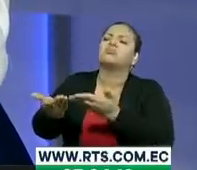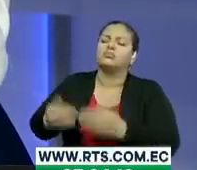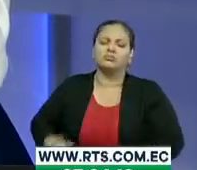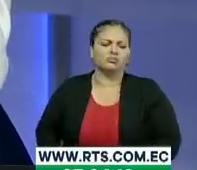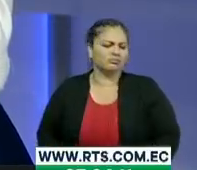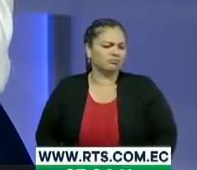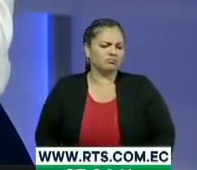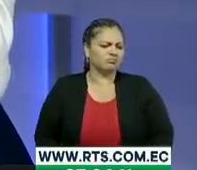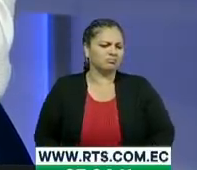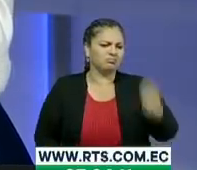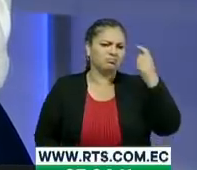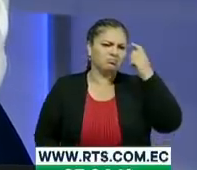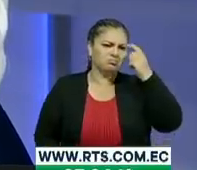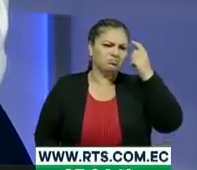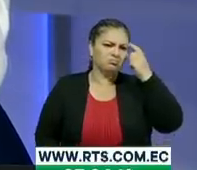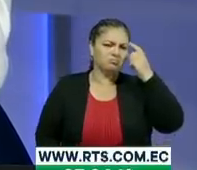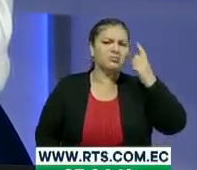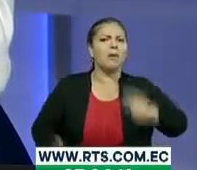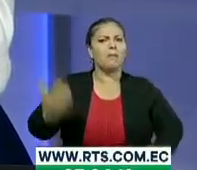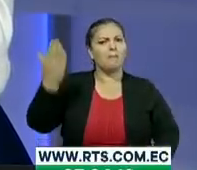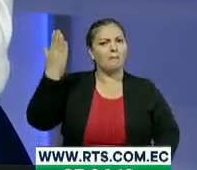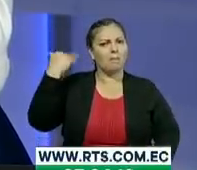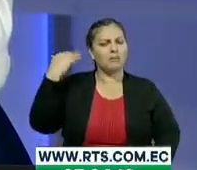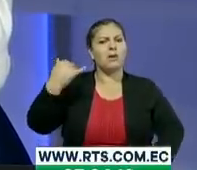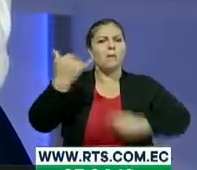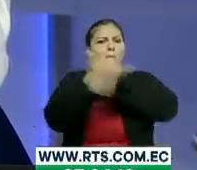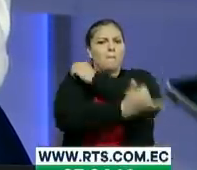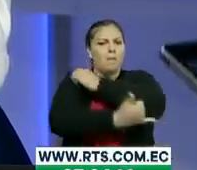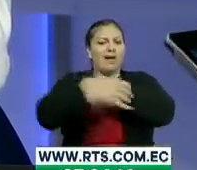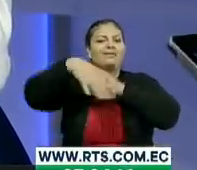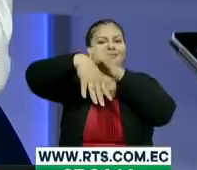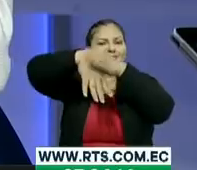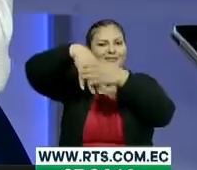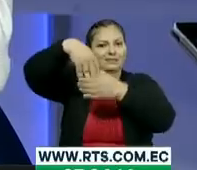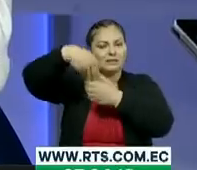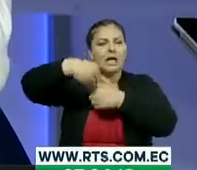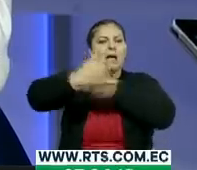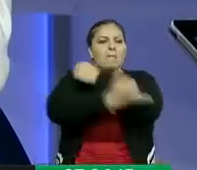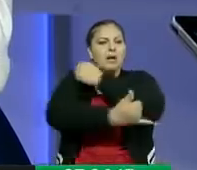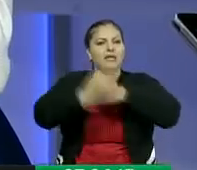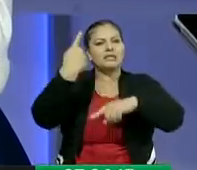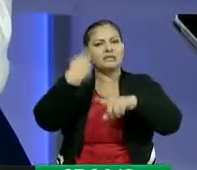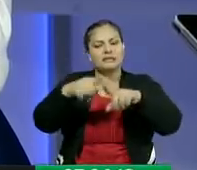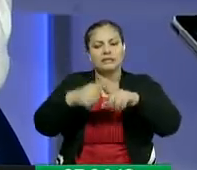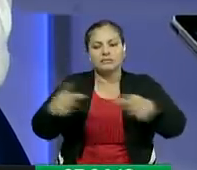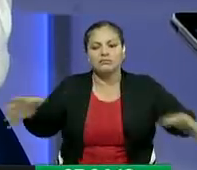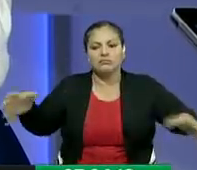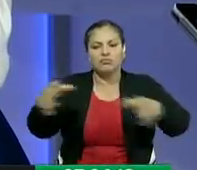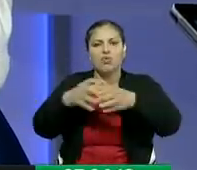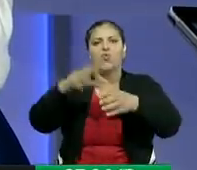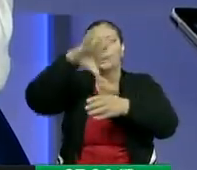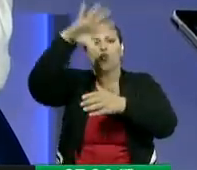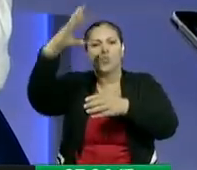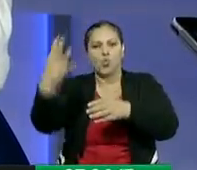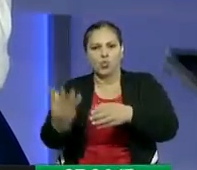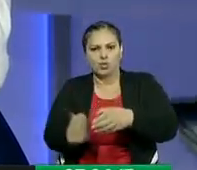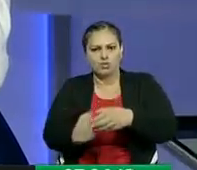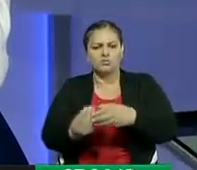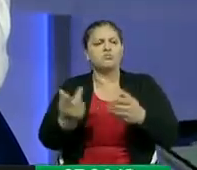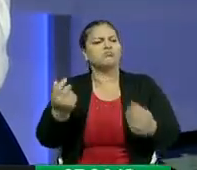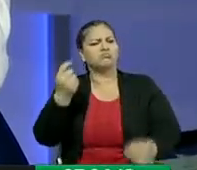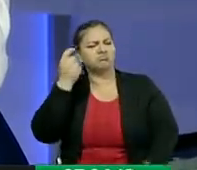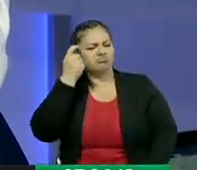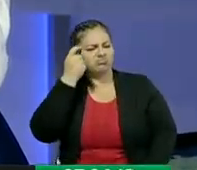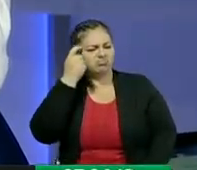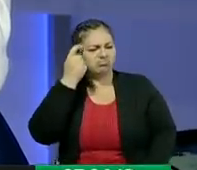de su creación generó un entusiasmo para los que creemos en la integración de América Latina. Pero yo lo dije con todas las